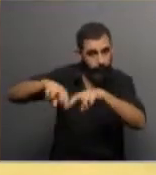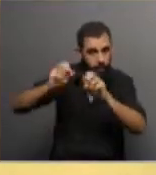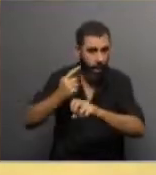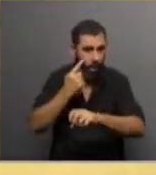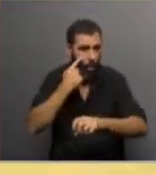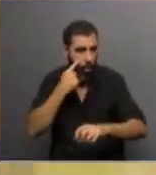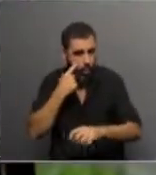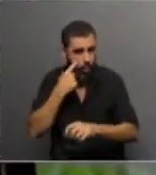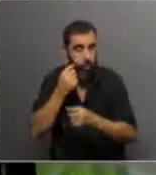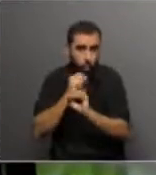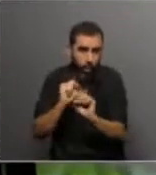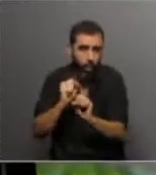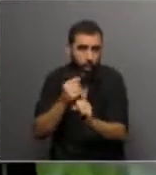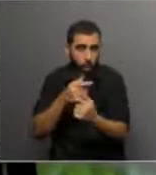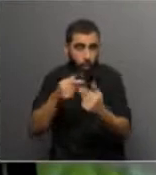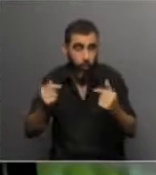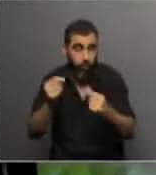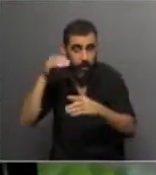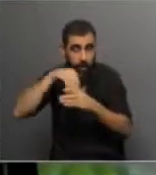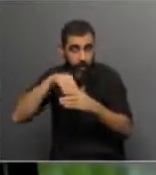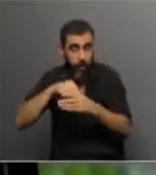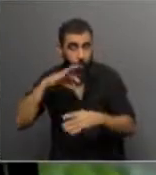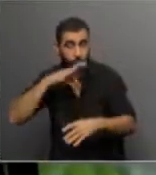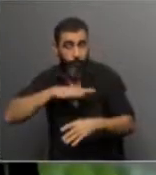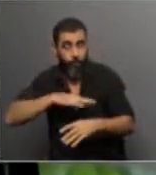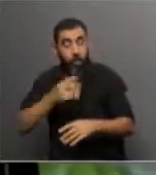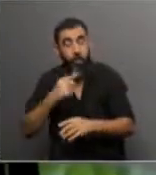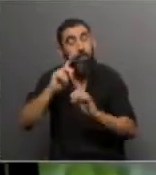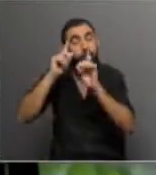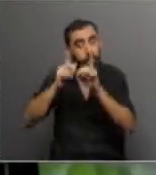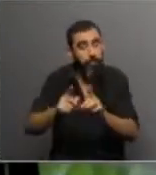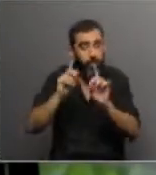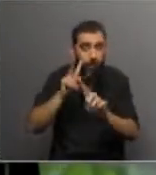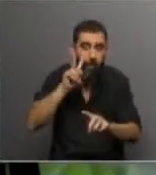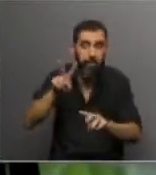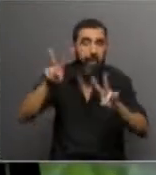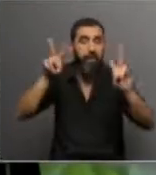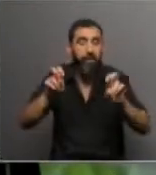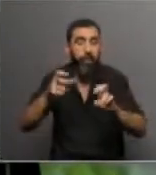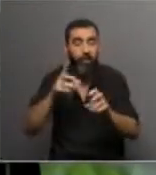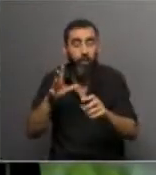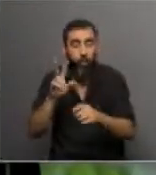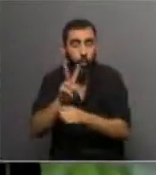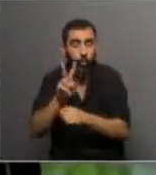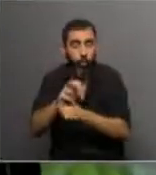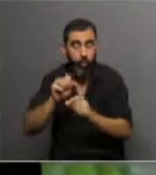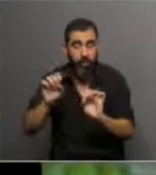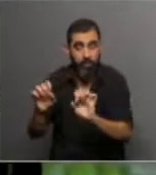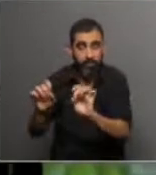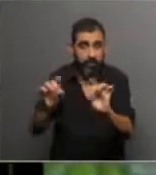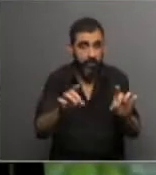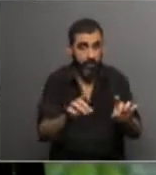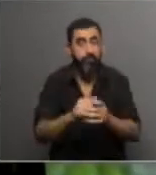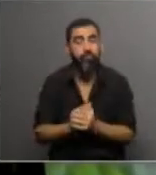conocer su potencialidad como reservorio viral, pero también hay que mirarlo desde el punto de vista de la conservación. A través de lo que son